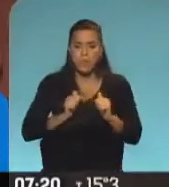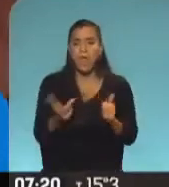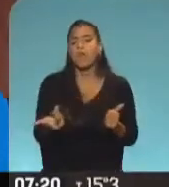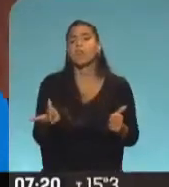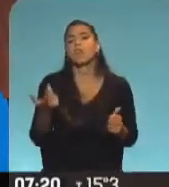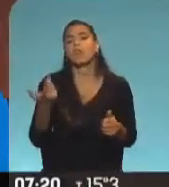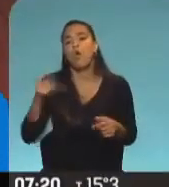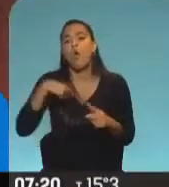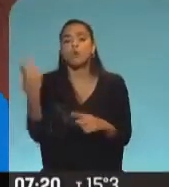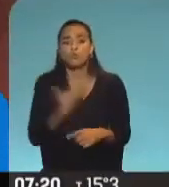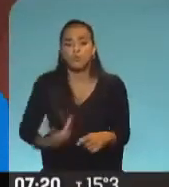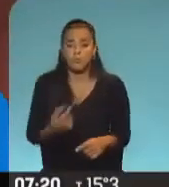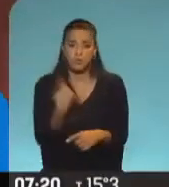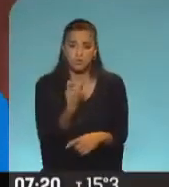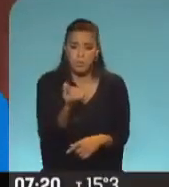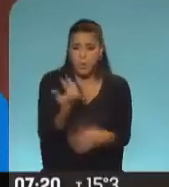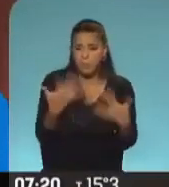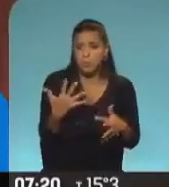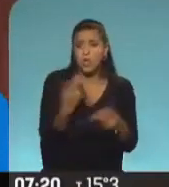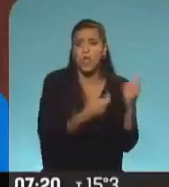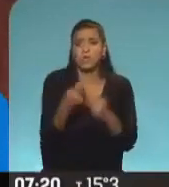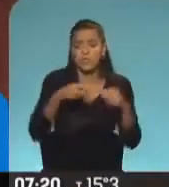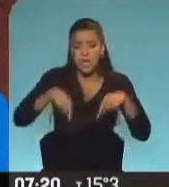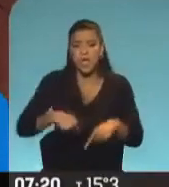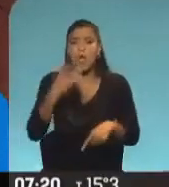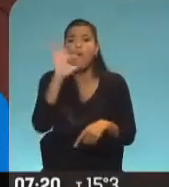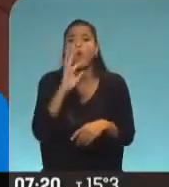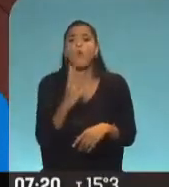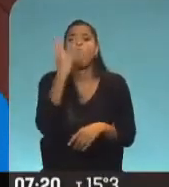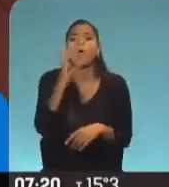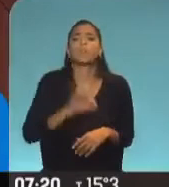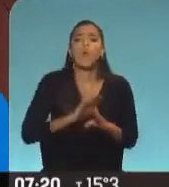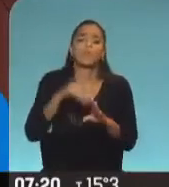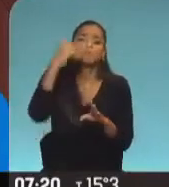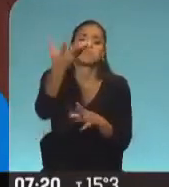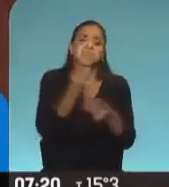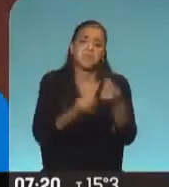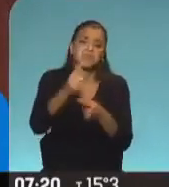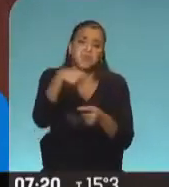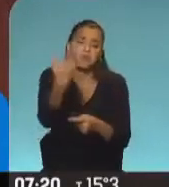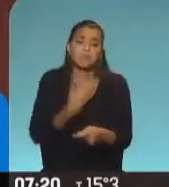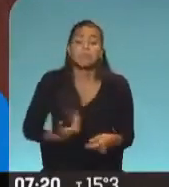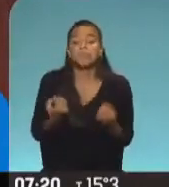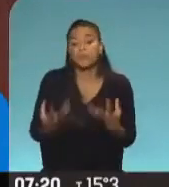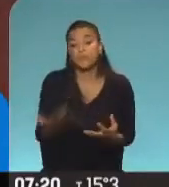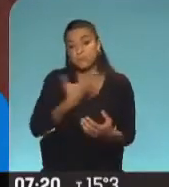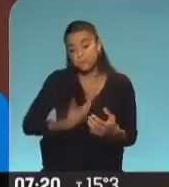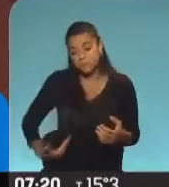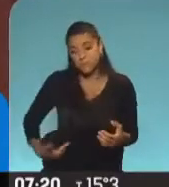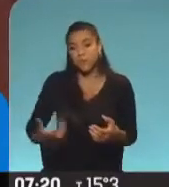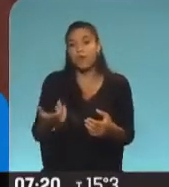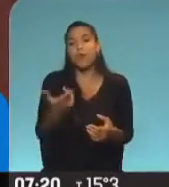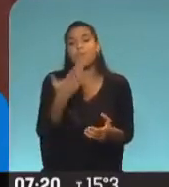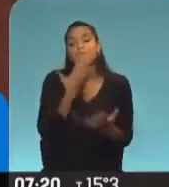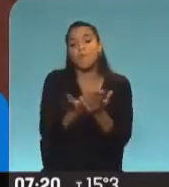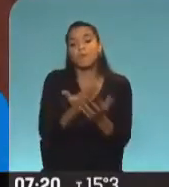mucha plata, nos da lo mismo negociar con usted o negociar dentro de 4 años, ¿eso es? Claro, porque la propuesta del gobierno habla de 3 años de